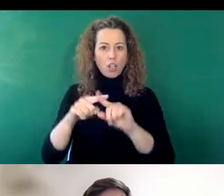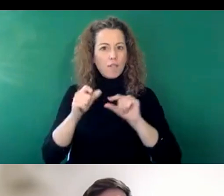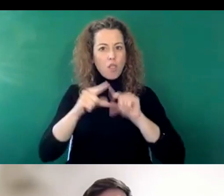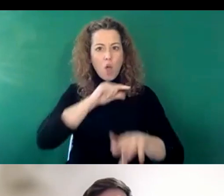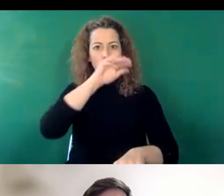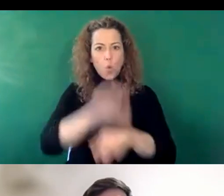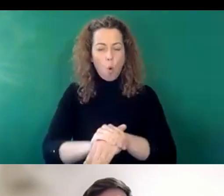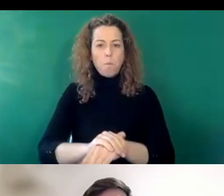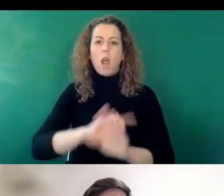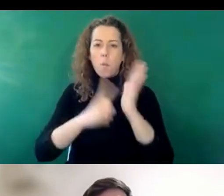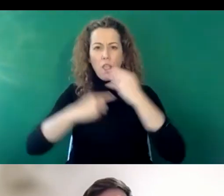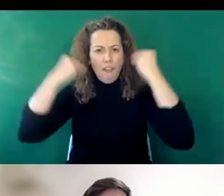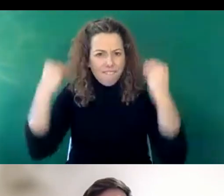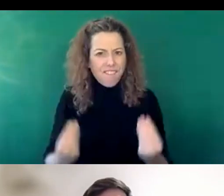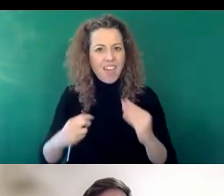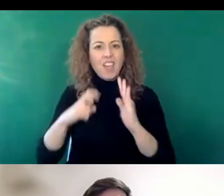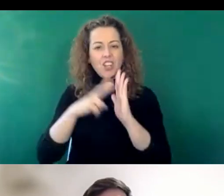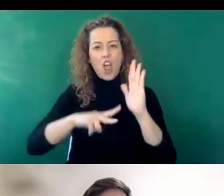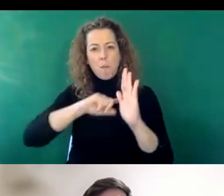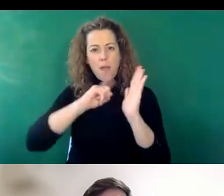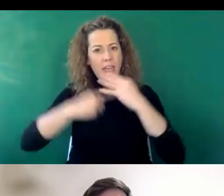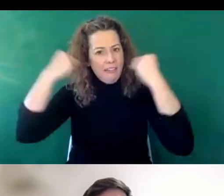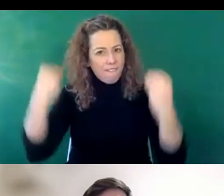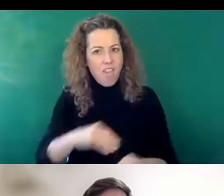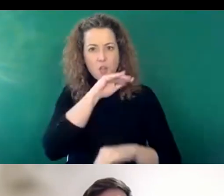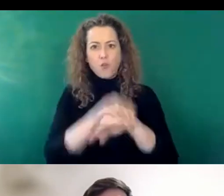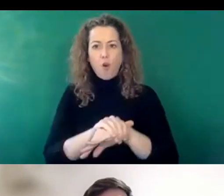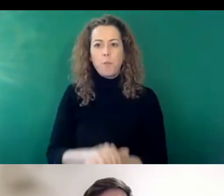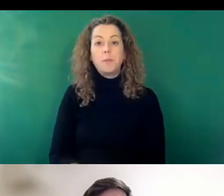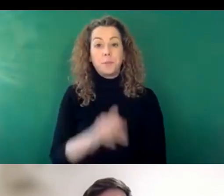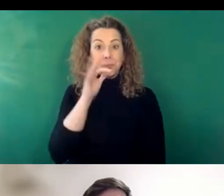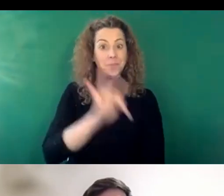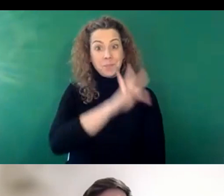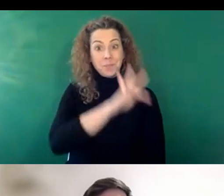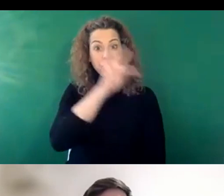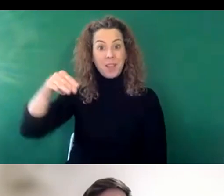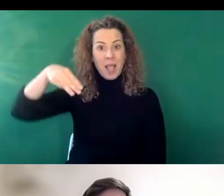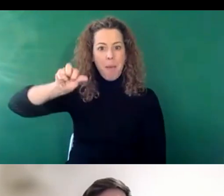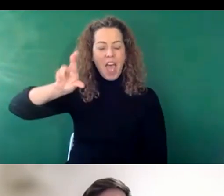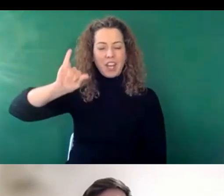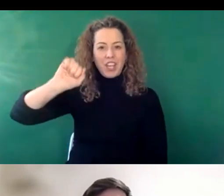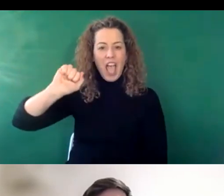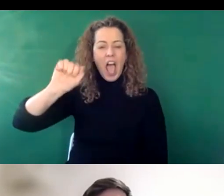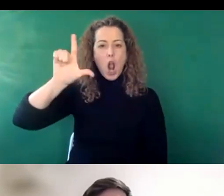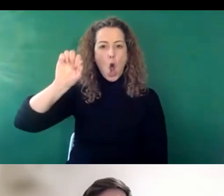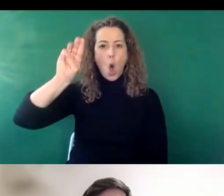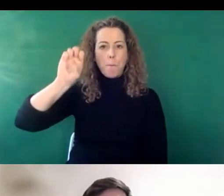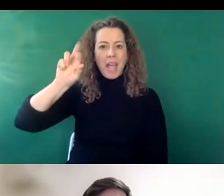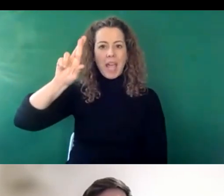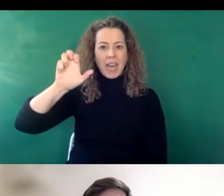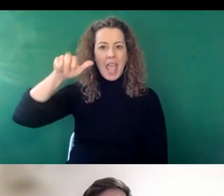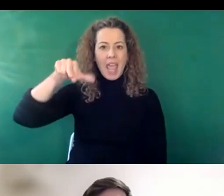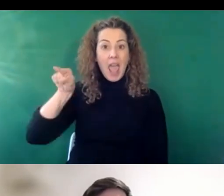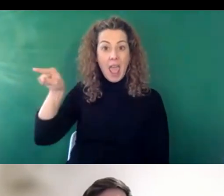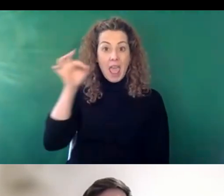cumplimiento de la ley, de la normativa, ¿no? Y bueno, vamos a dar paso a María Loperena, que ella además, bueno, aparte